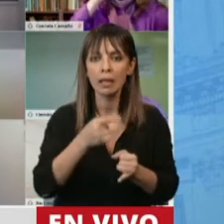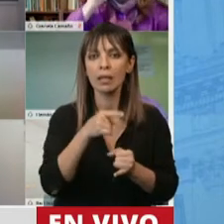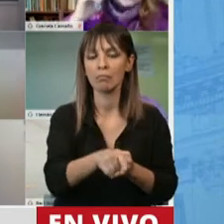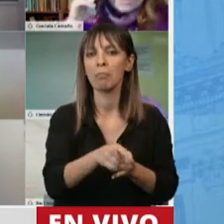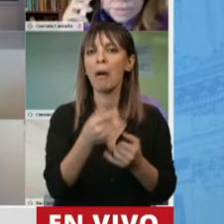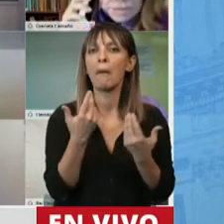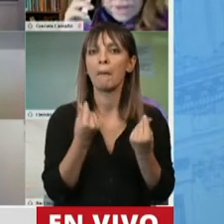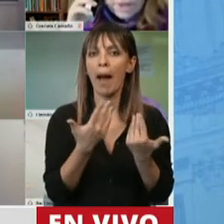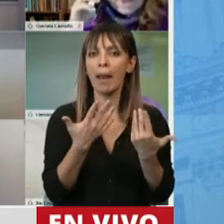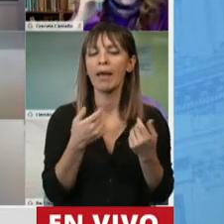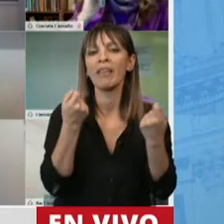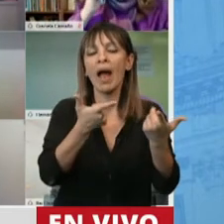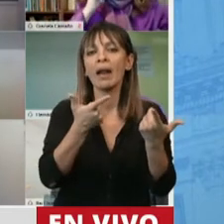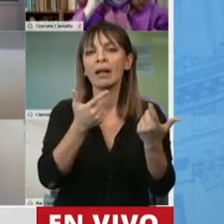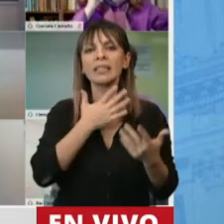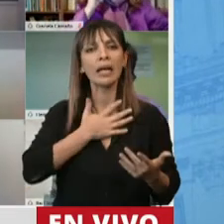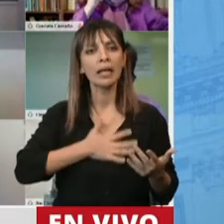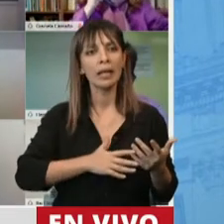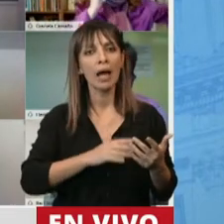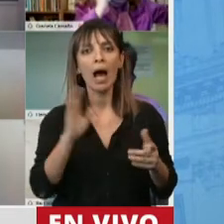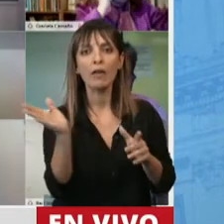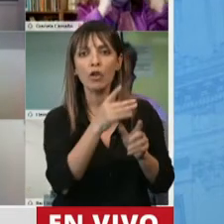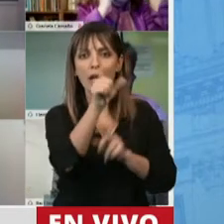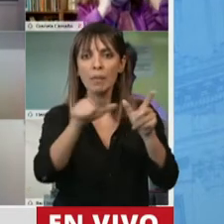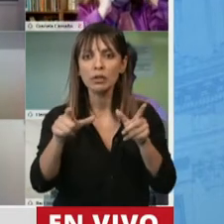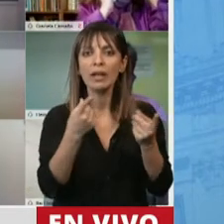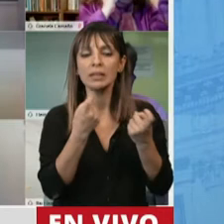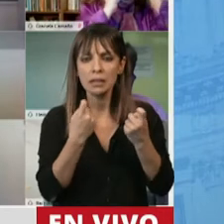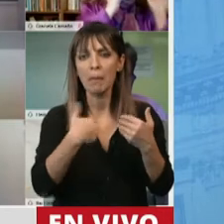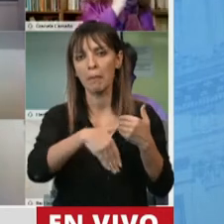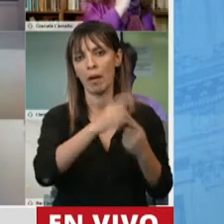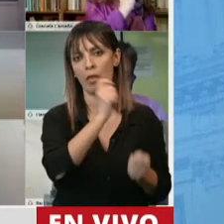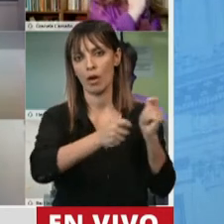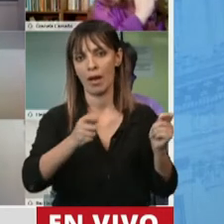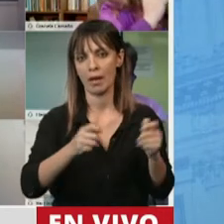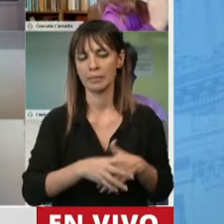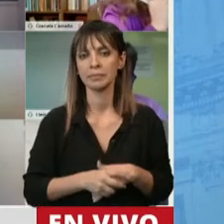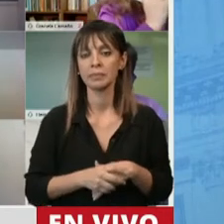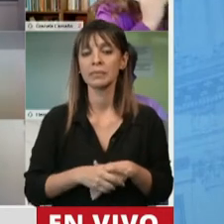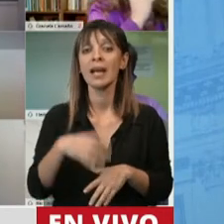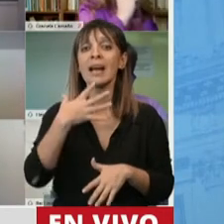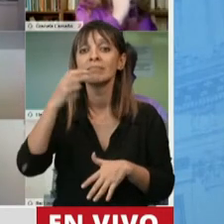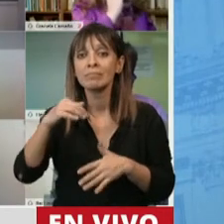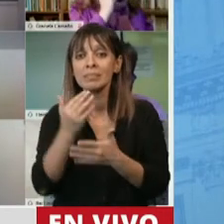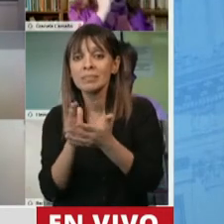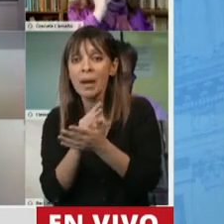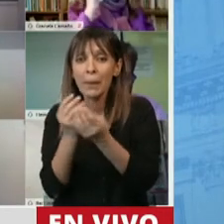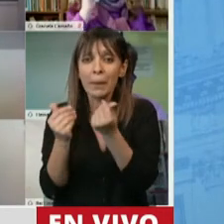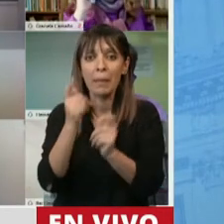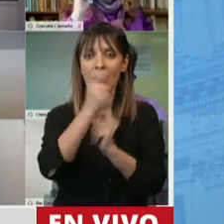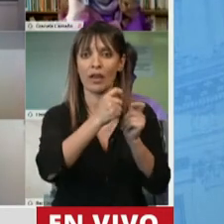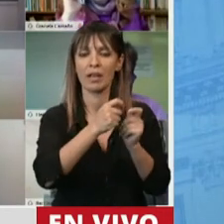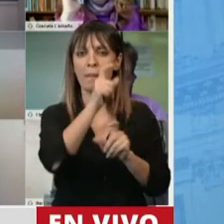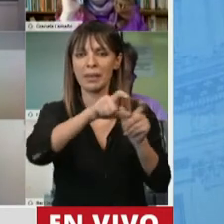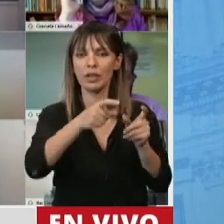la cantidad suficiente para atender a todos los casos que se requieran. El uso de plasma de personas convalecientes para el tratamiento